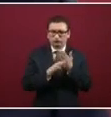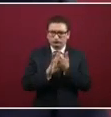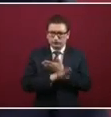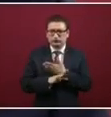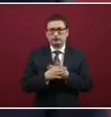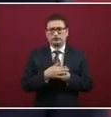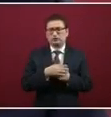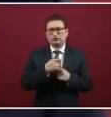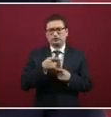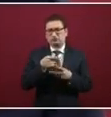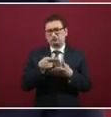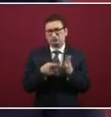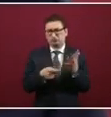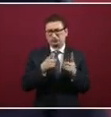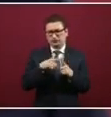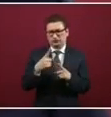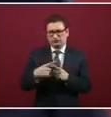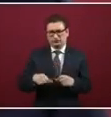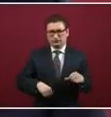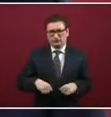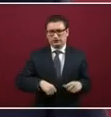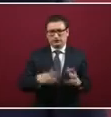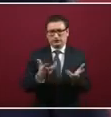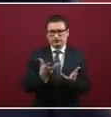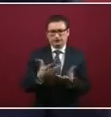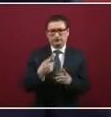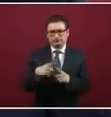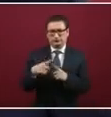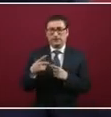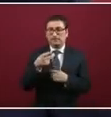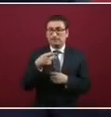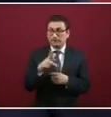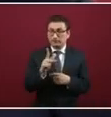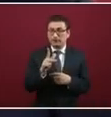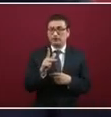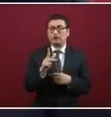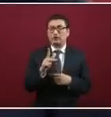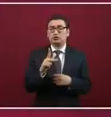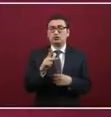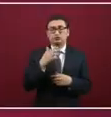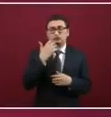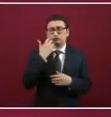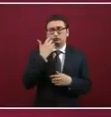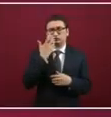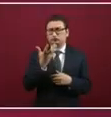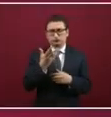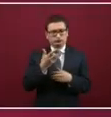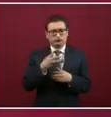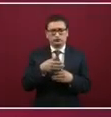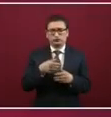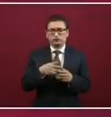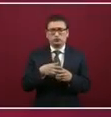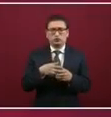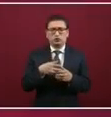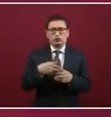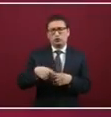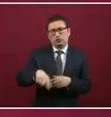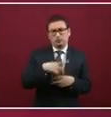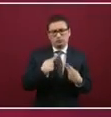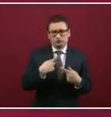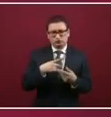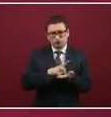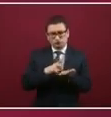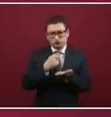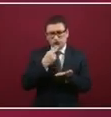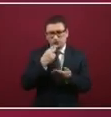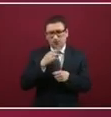Entre otras medidas, pero que no siga creciendo el consumo. Y